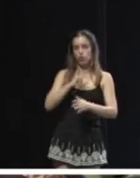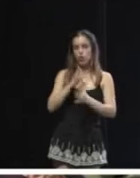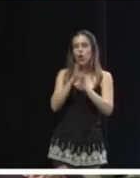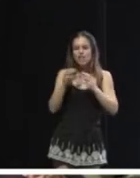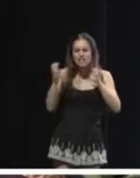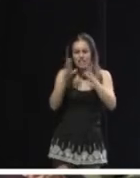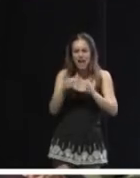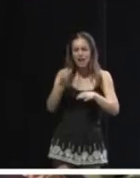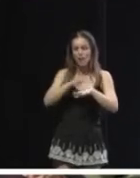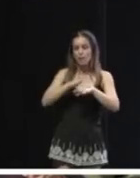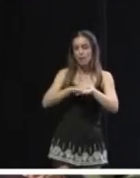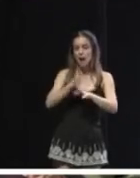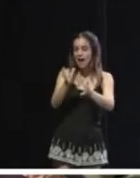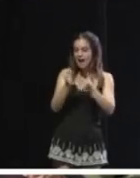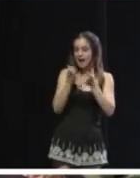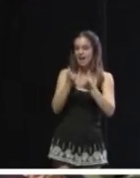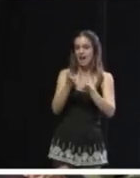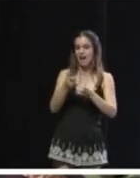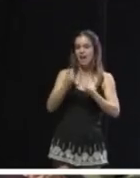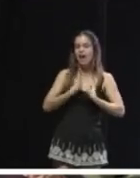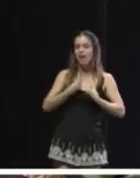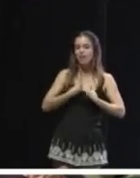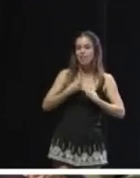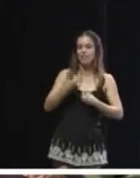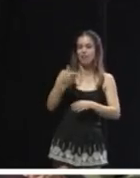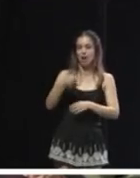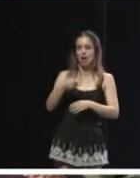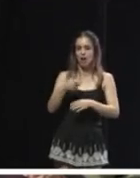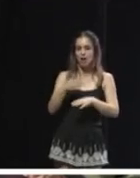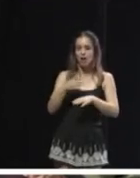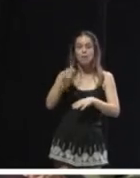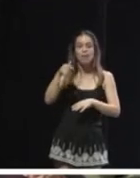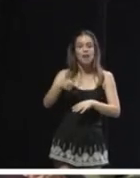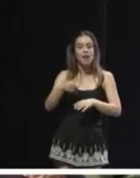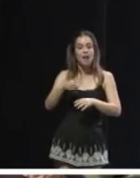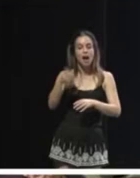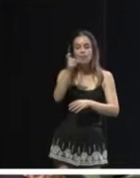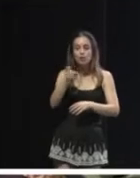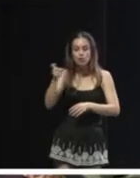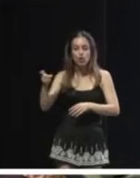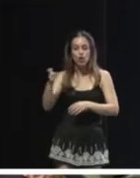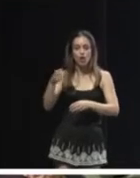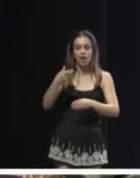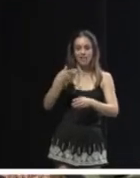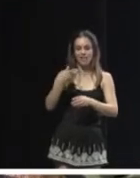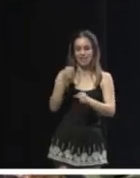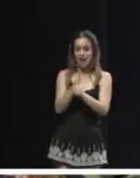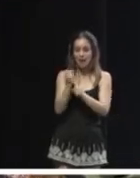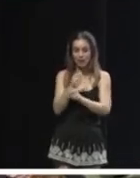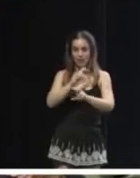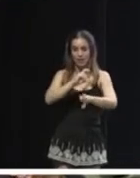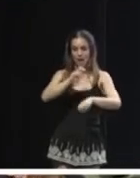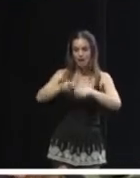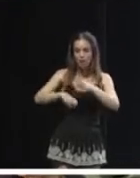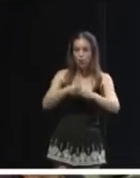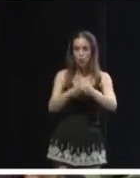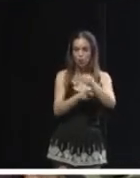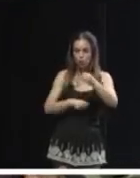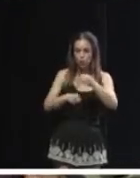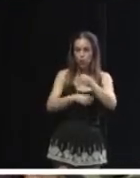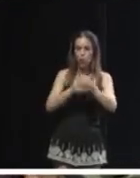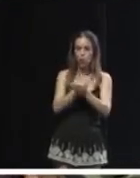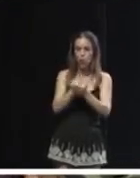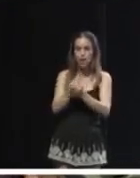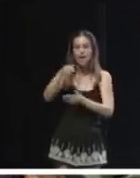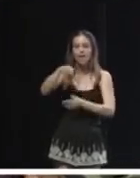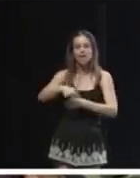para ganar la vida, para tener posibilidades la gente de la agricultura que vive allí y para poder seguir viviendo con dignidad.